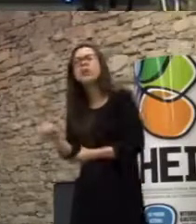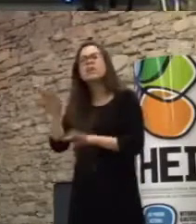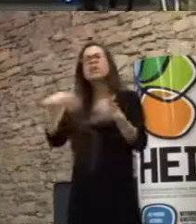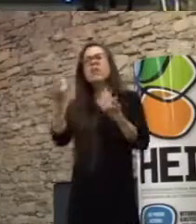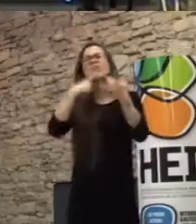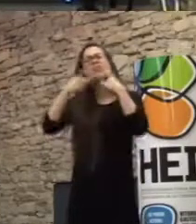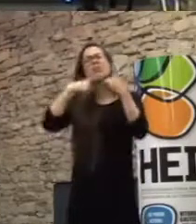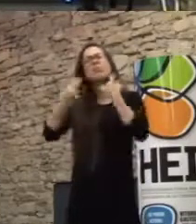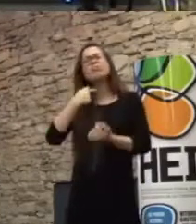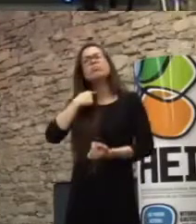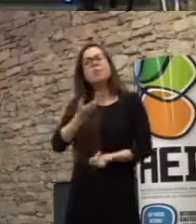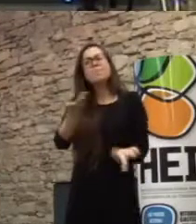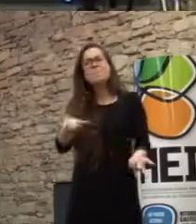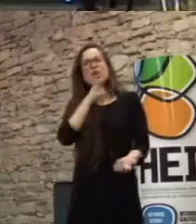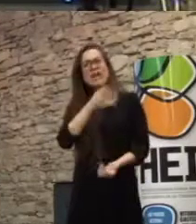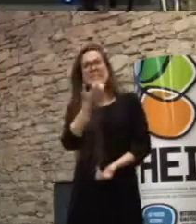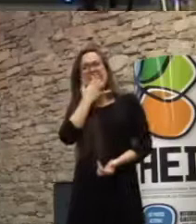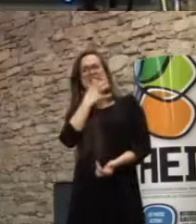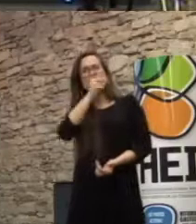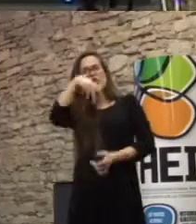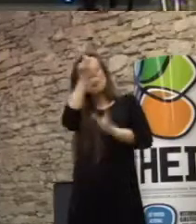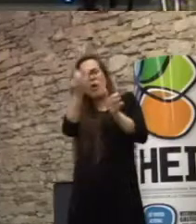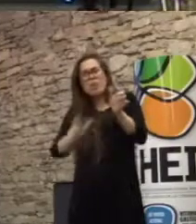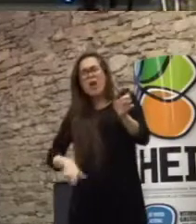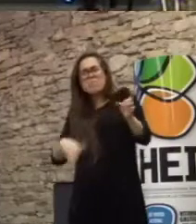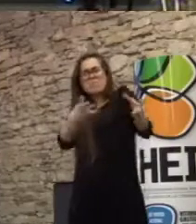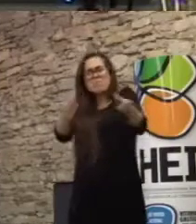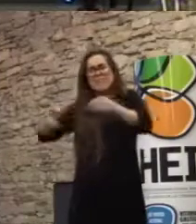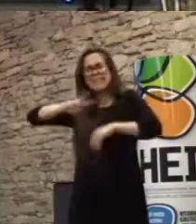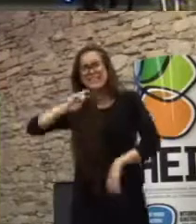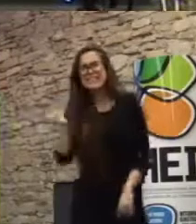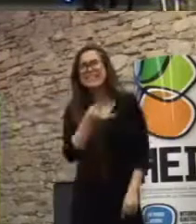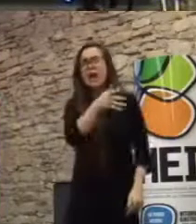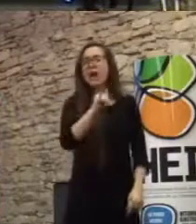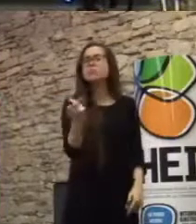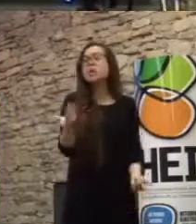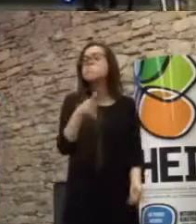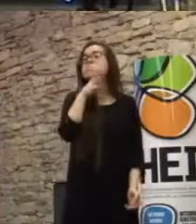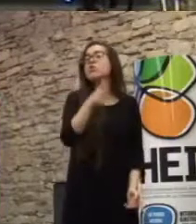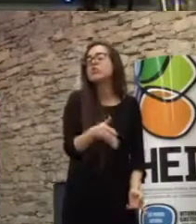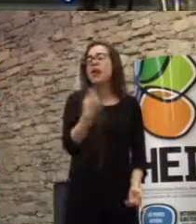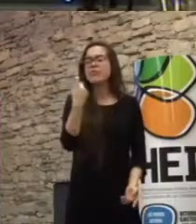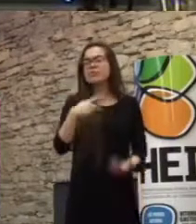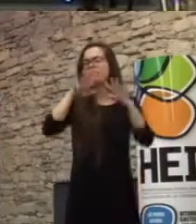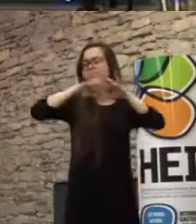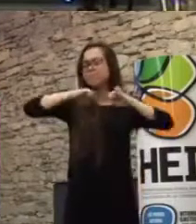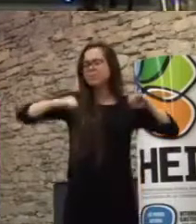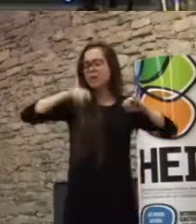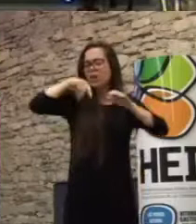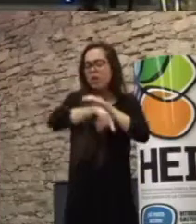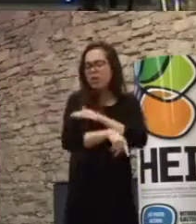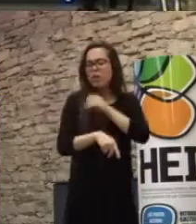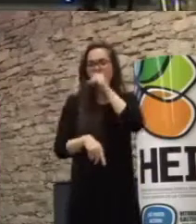información si tenemos muchos más vocablos que otras lenguas bueno pues vamos a ver qué es lo que ocurre y en base a qué se pierde eso no hay unas palabrejas en el